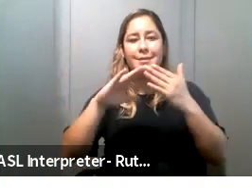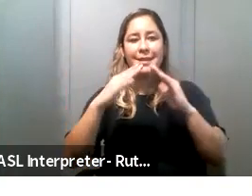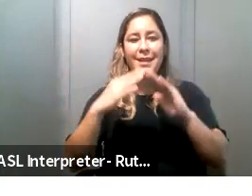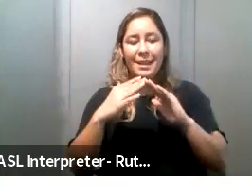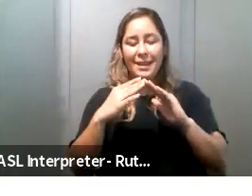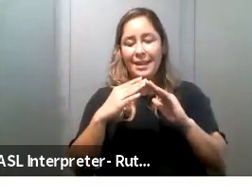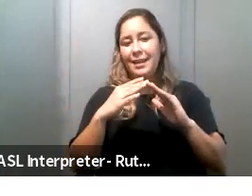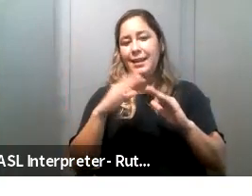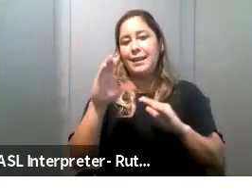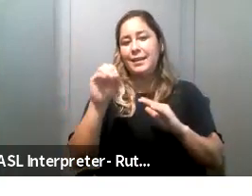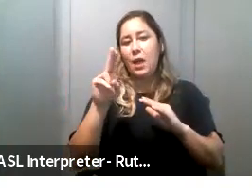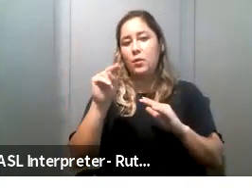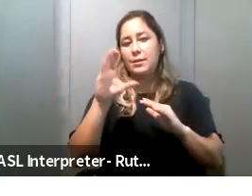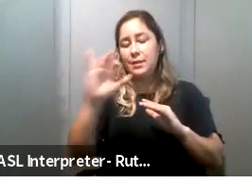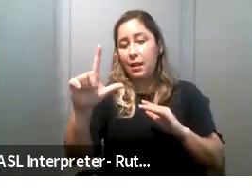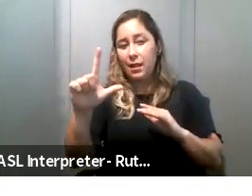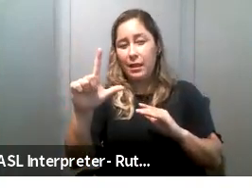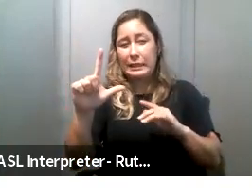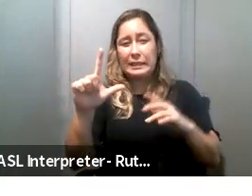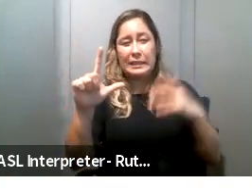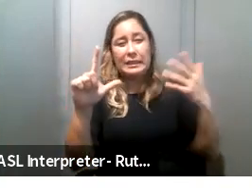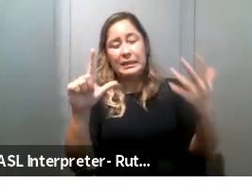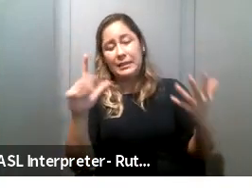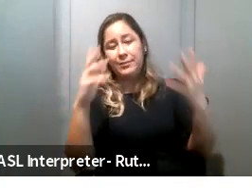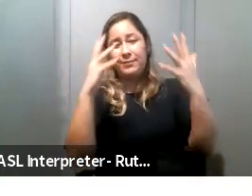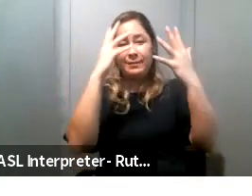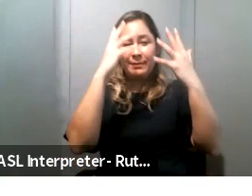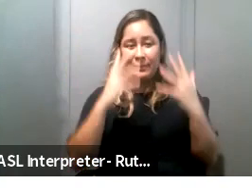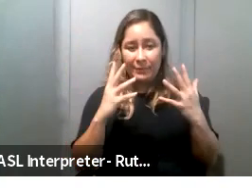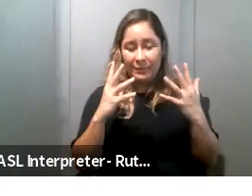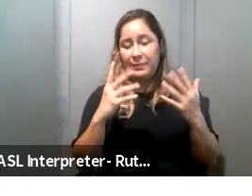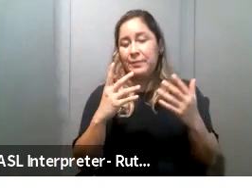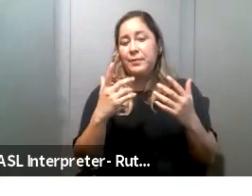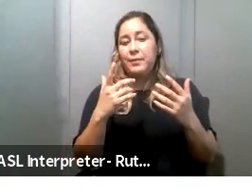y desafortunadamente ahí nosotros creemos, debido